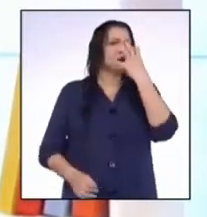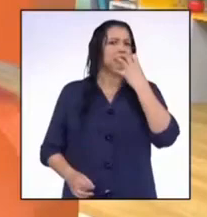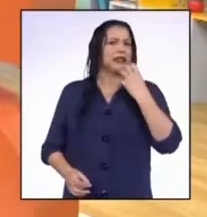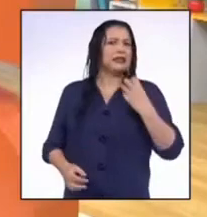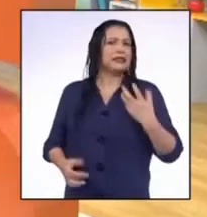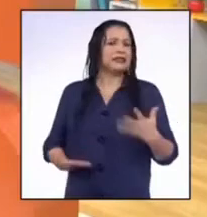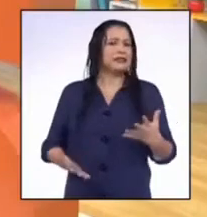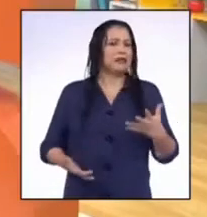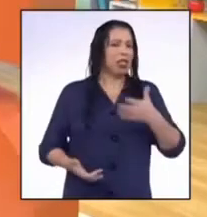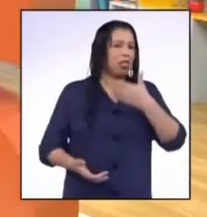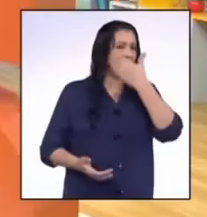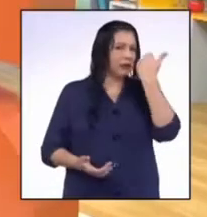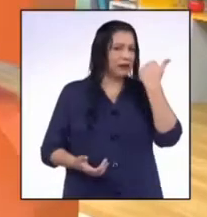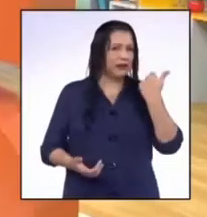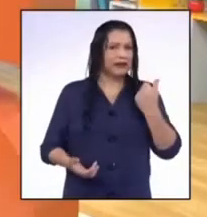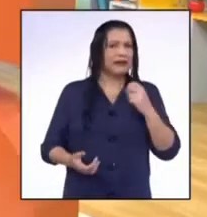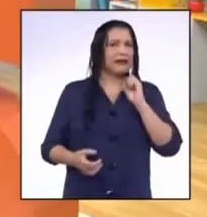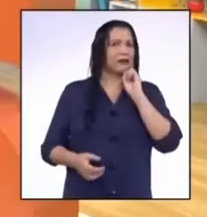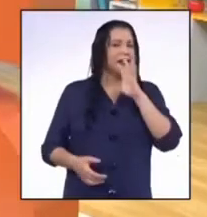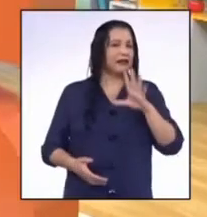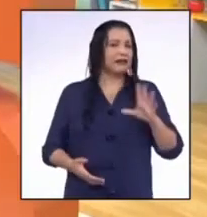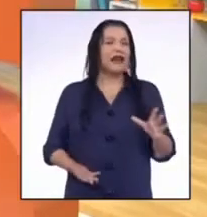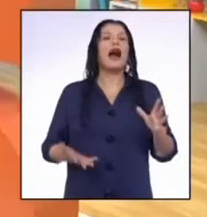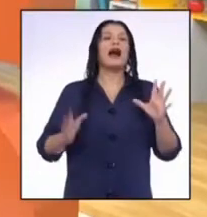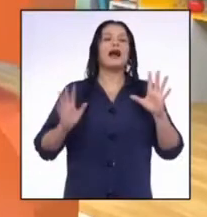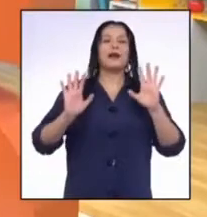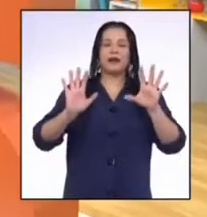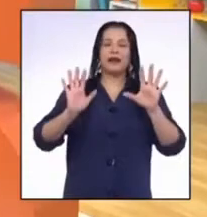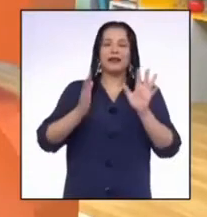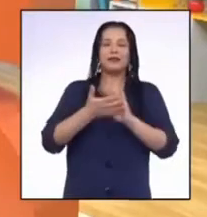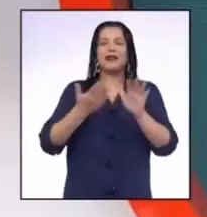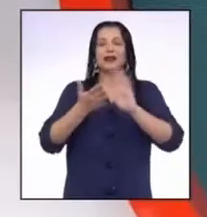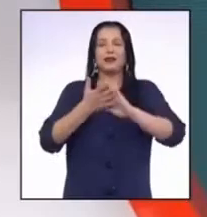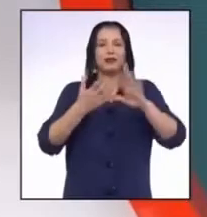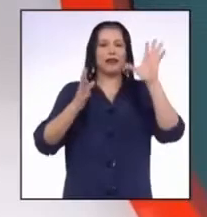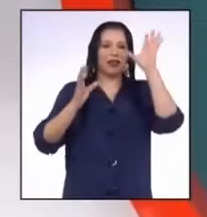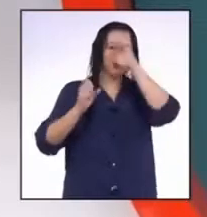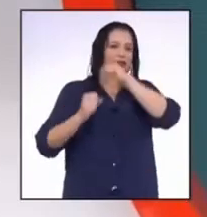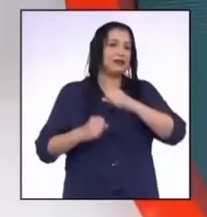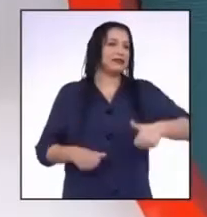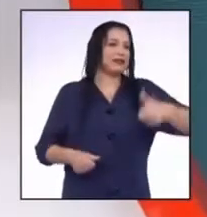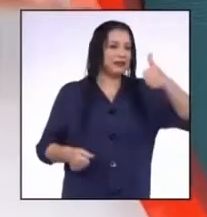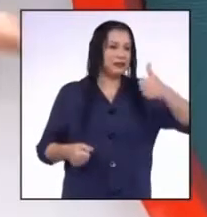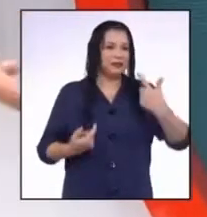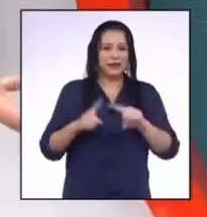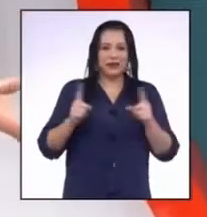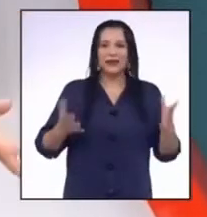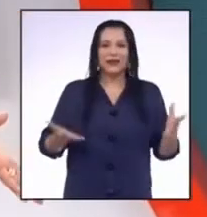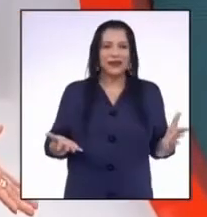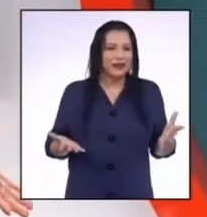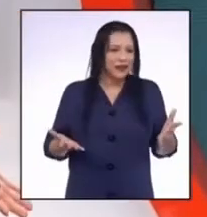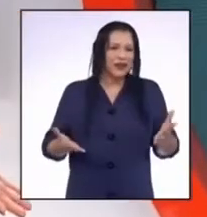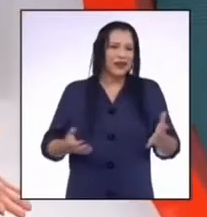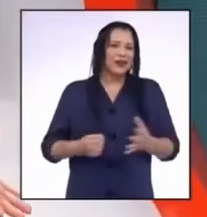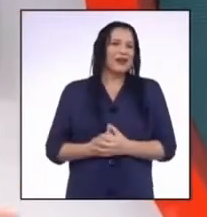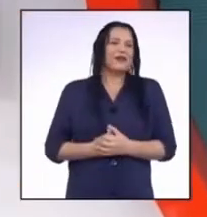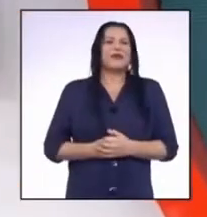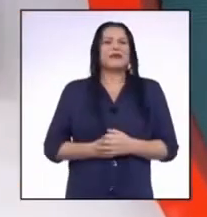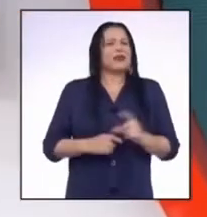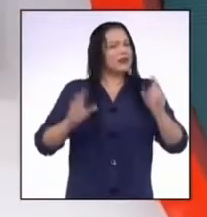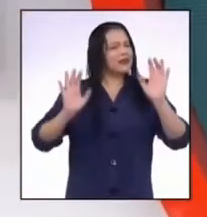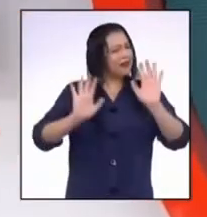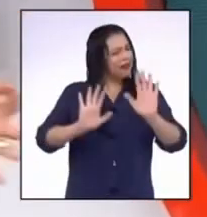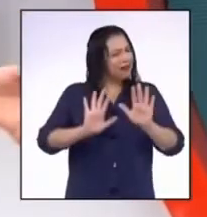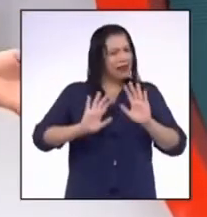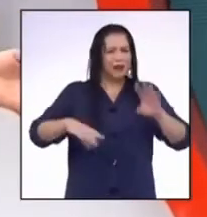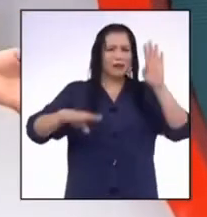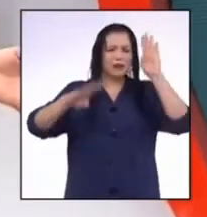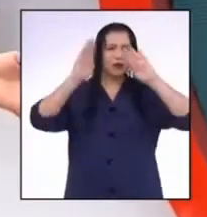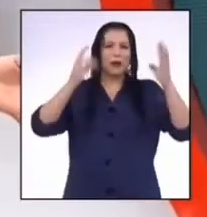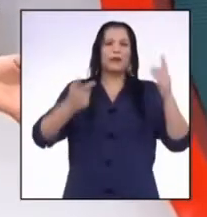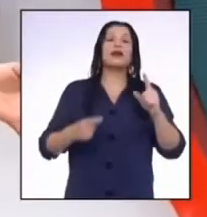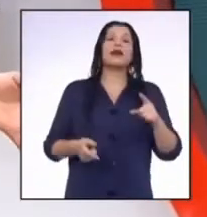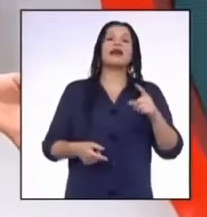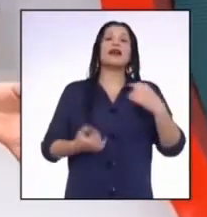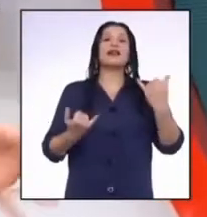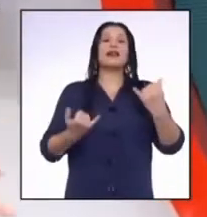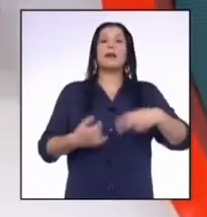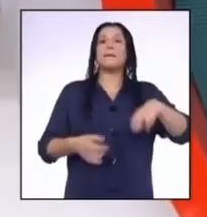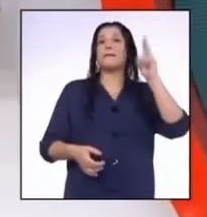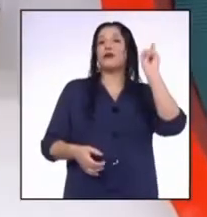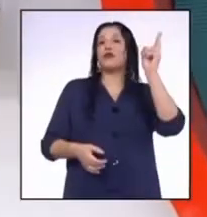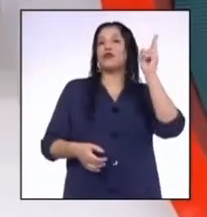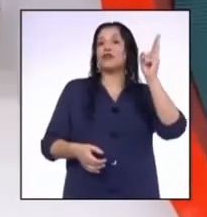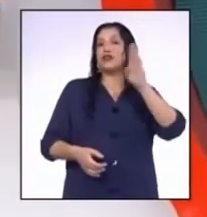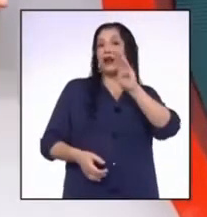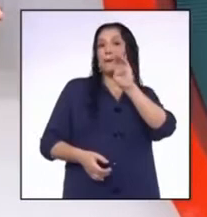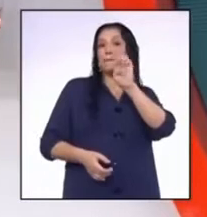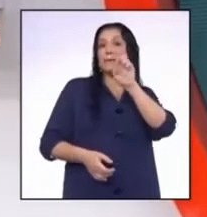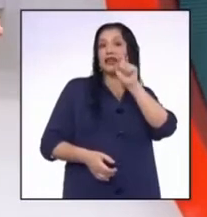mal. Bueno, lo sé, perdónenos, director, pero igual no hay nada de qué preocuparse porque justo la profesora Betsy